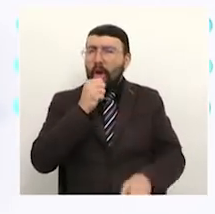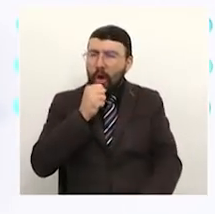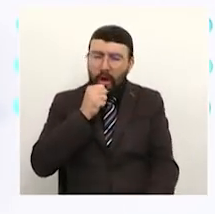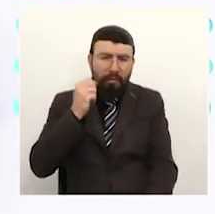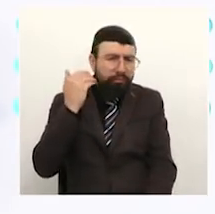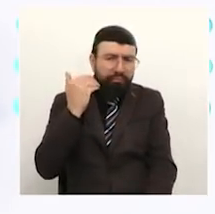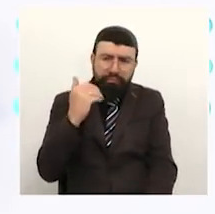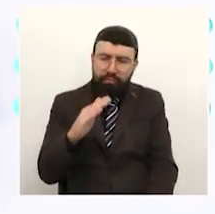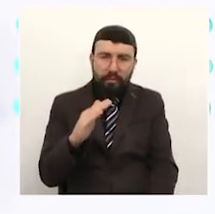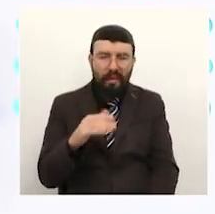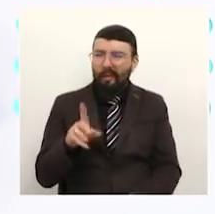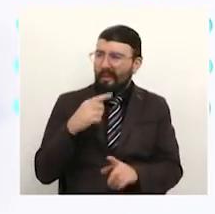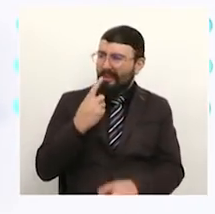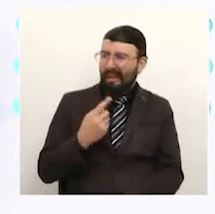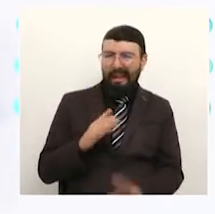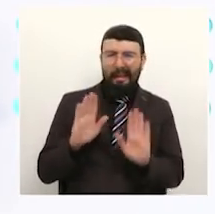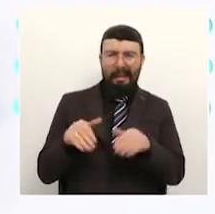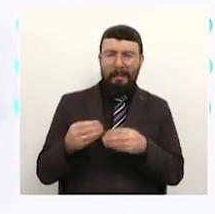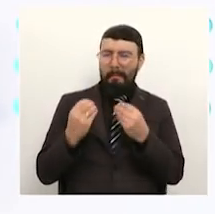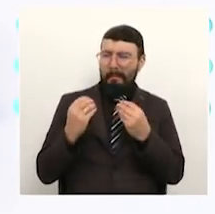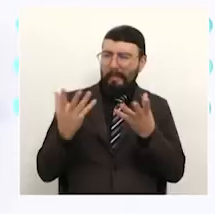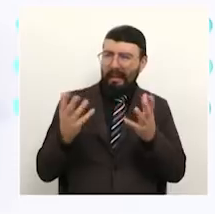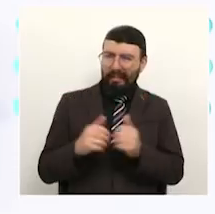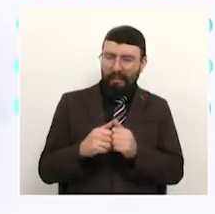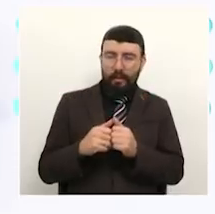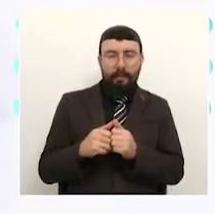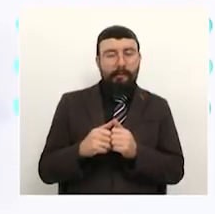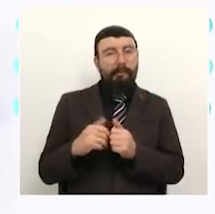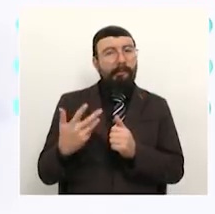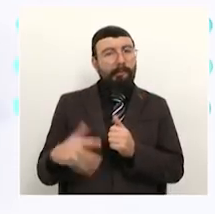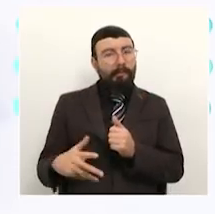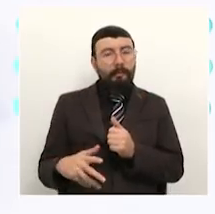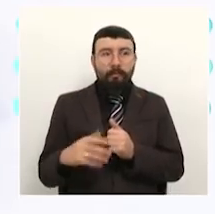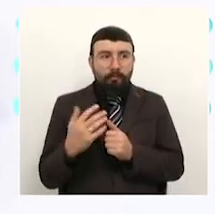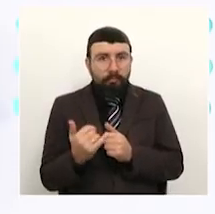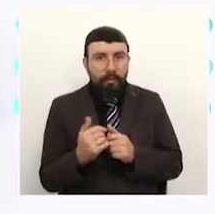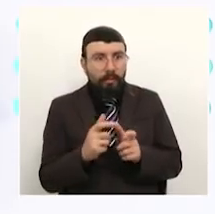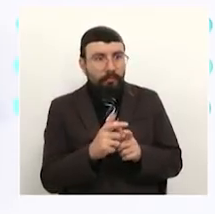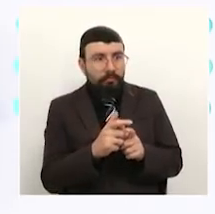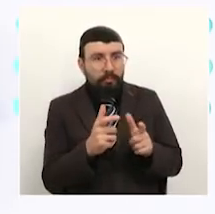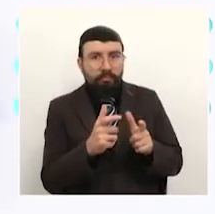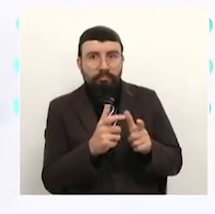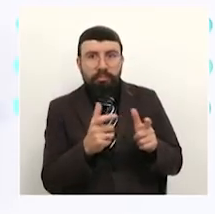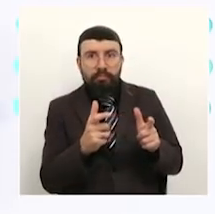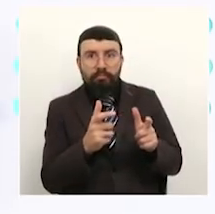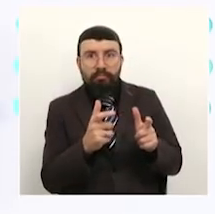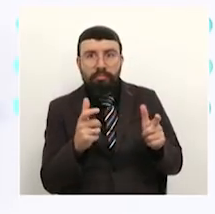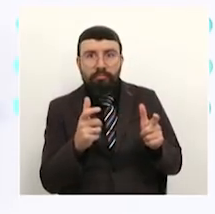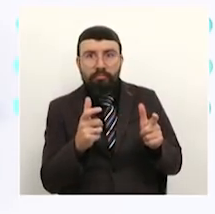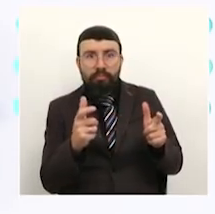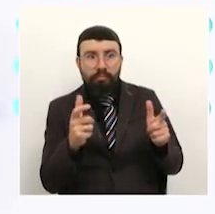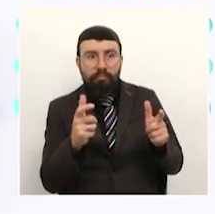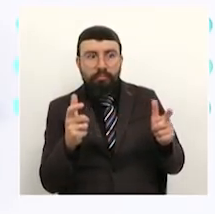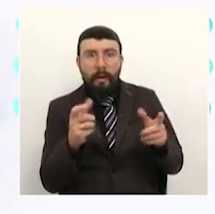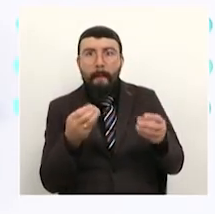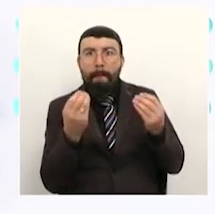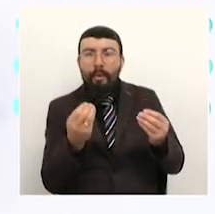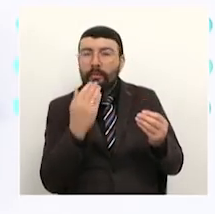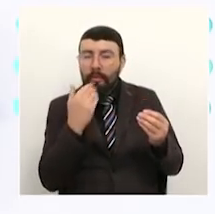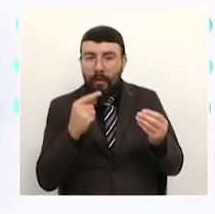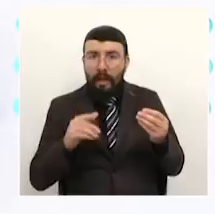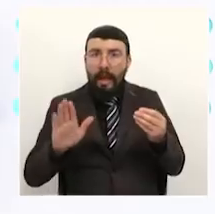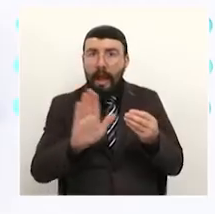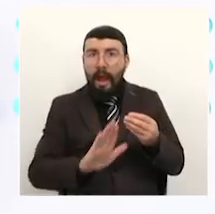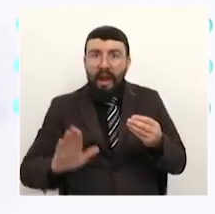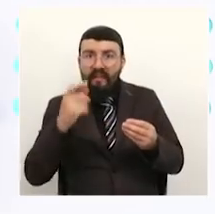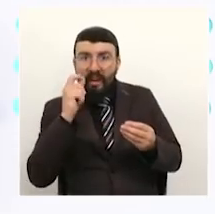exagerado y que como que me cuenta nos damos es que estamos perdiendo la batalla realmente en este momento en el eje cafetero por